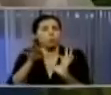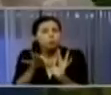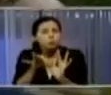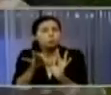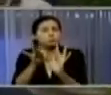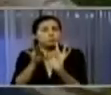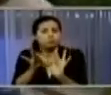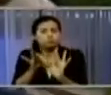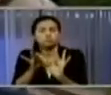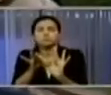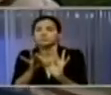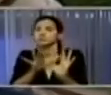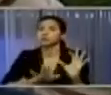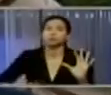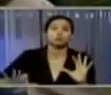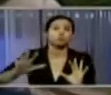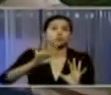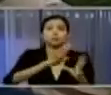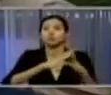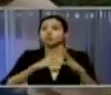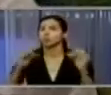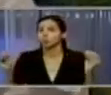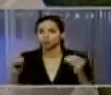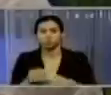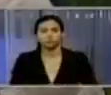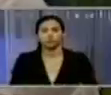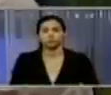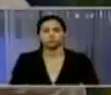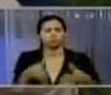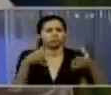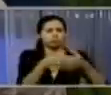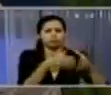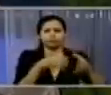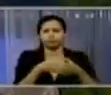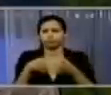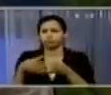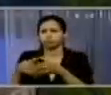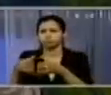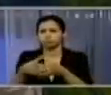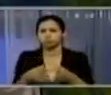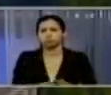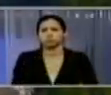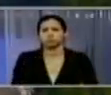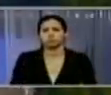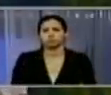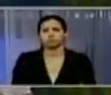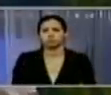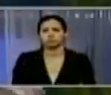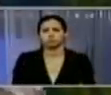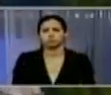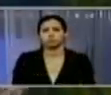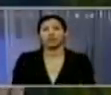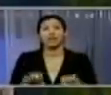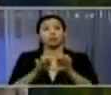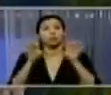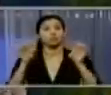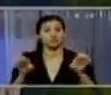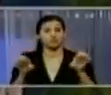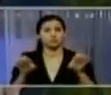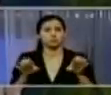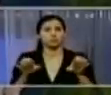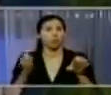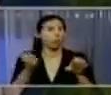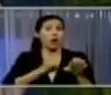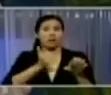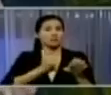la unión de todos los factores del hecho educativo. No es cualquier